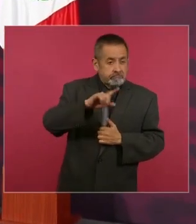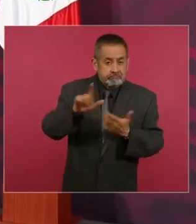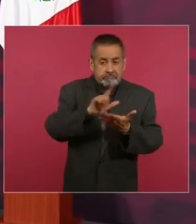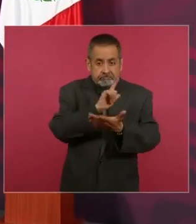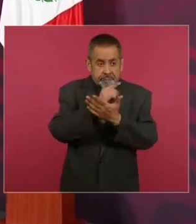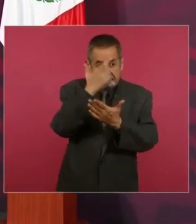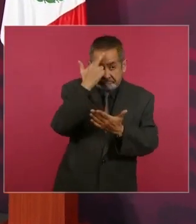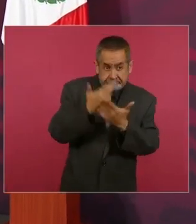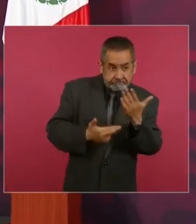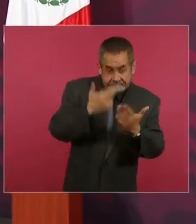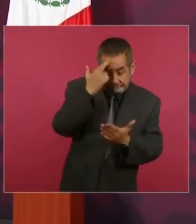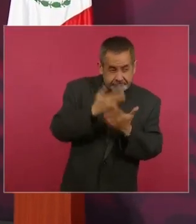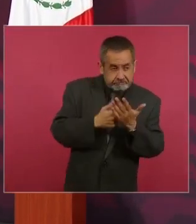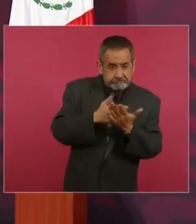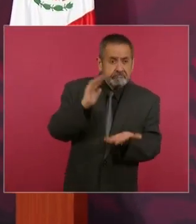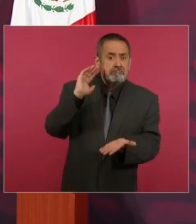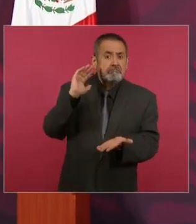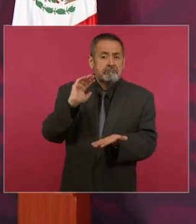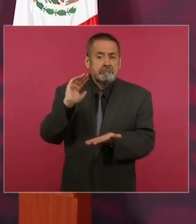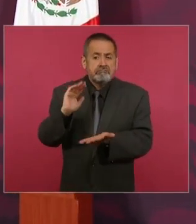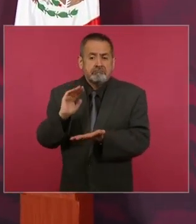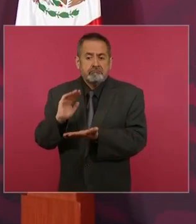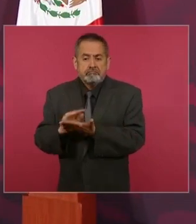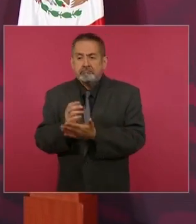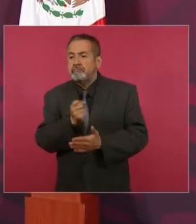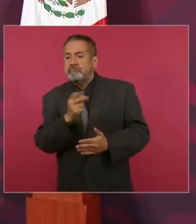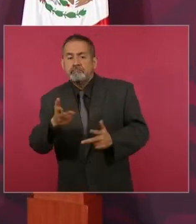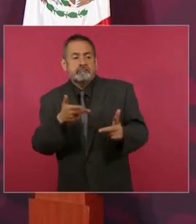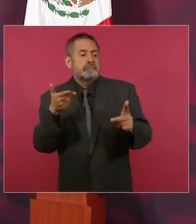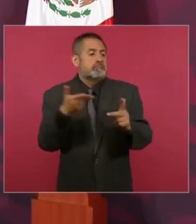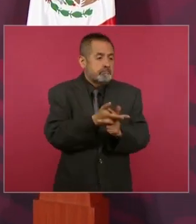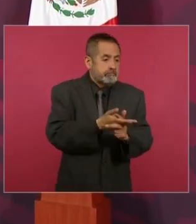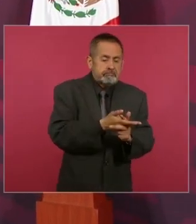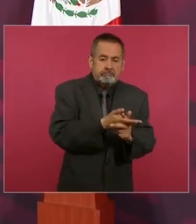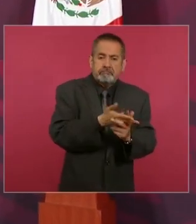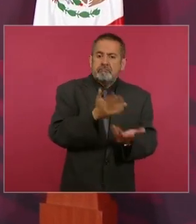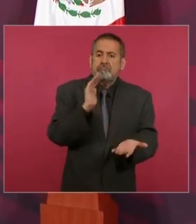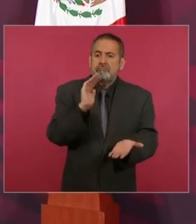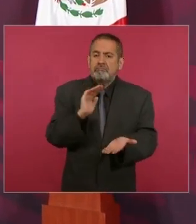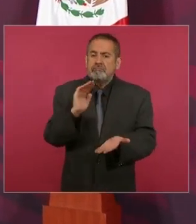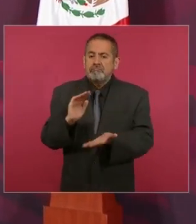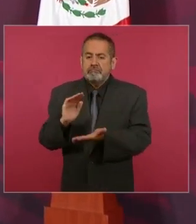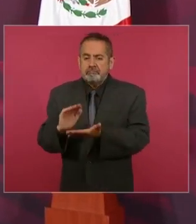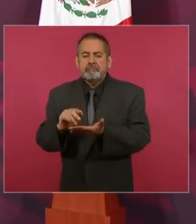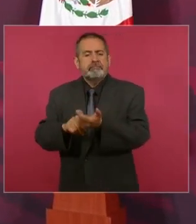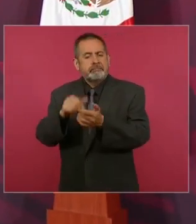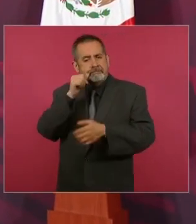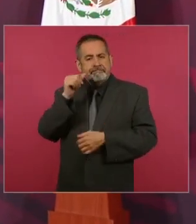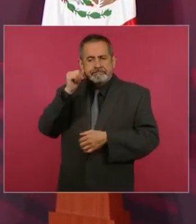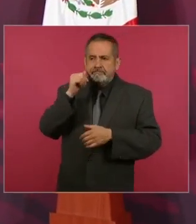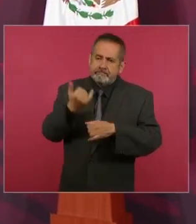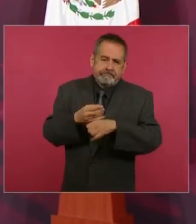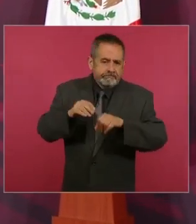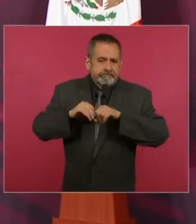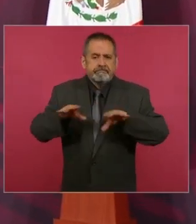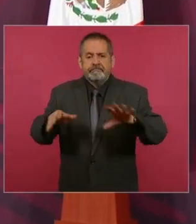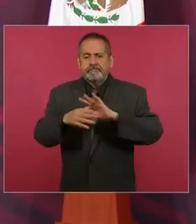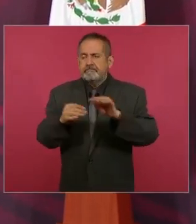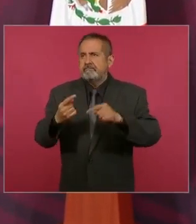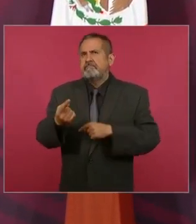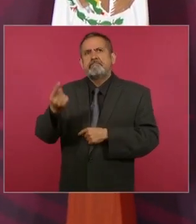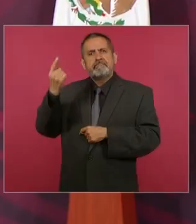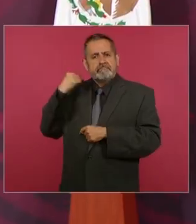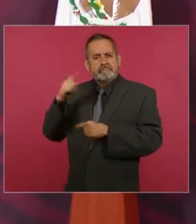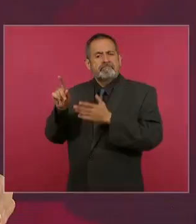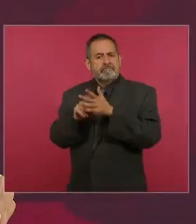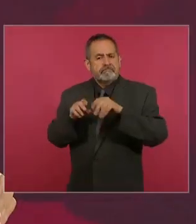diferentes delitos, incluido el delito de homicidio. Hablábamos el día de ayer respecto a estos datos publicados hace algunos meses